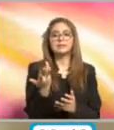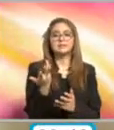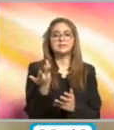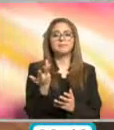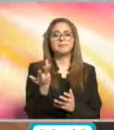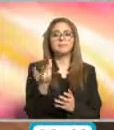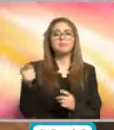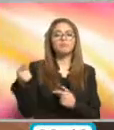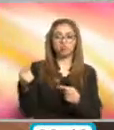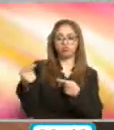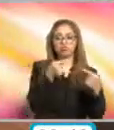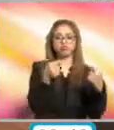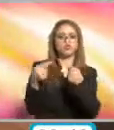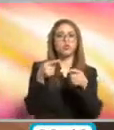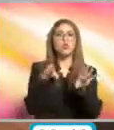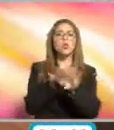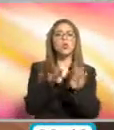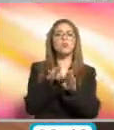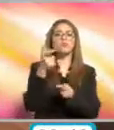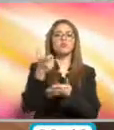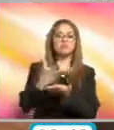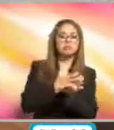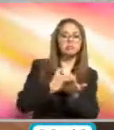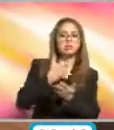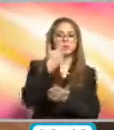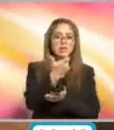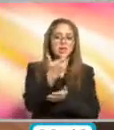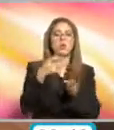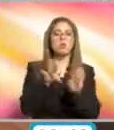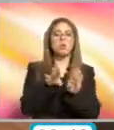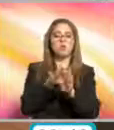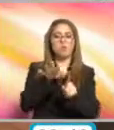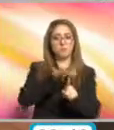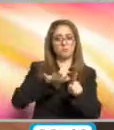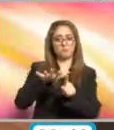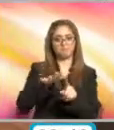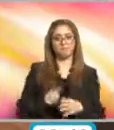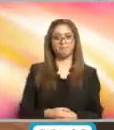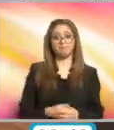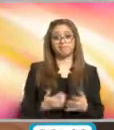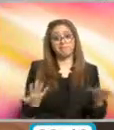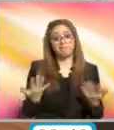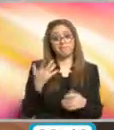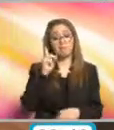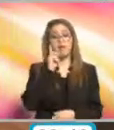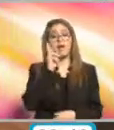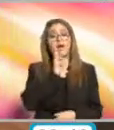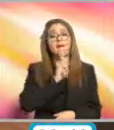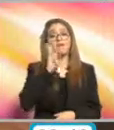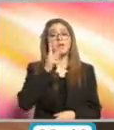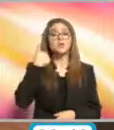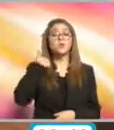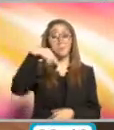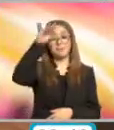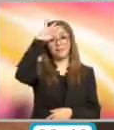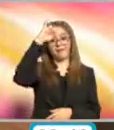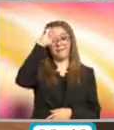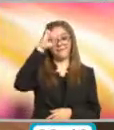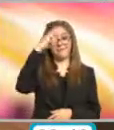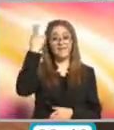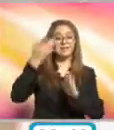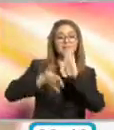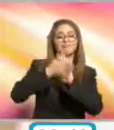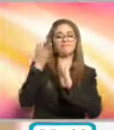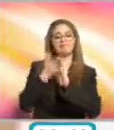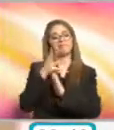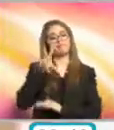de disputa ahí por la cuestión del dinero dentro del Capitolio. Así es, pues habrá que esperar. No era tan fácil, no ¿verdad, era Donald tan Trump? fácil, no era tan fácil. Pues,